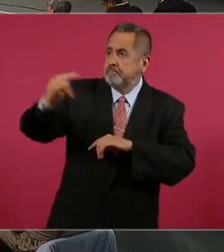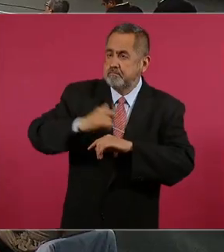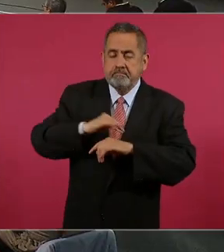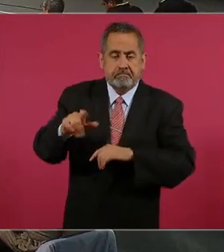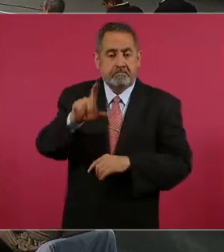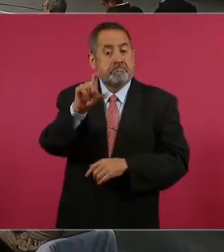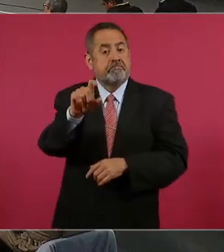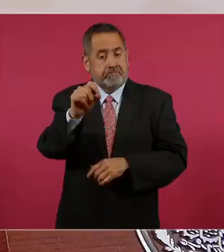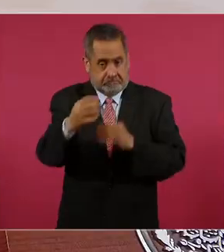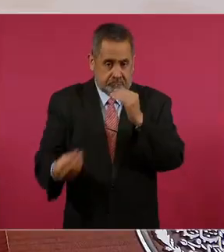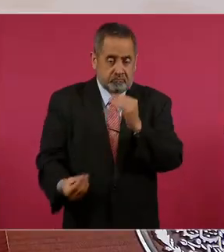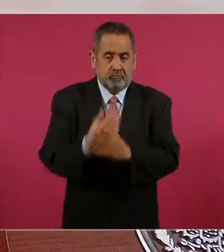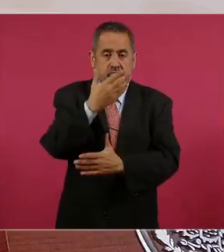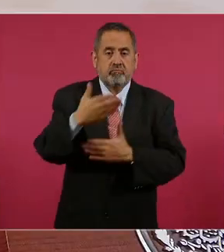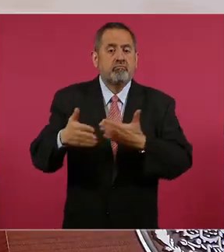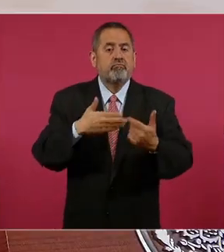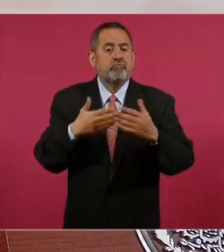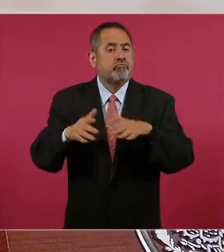20 aviones